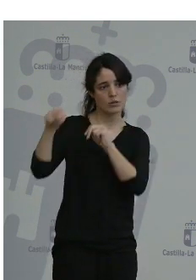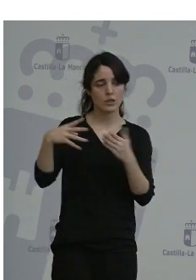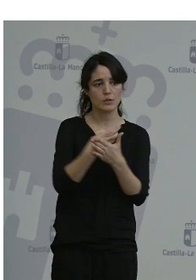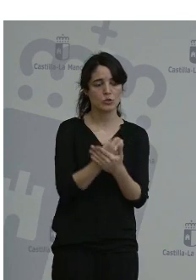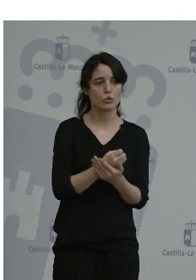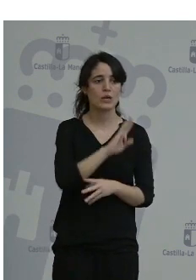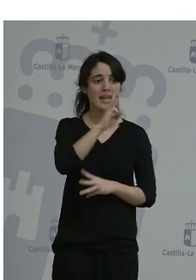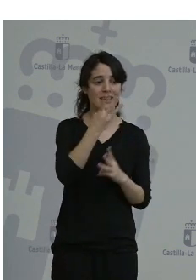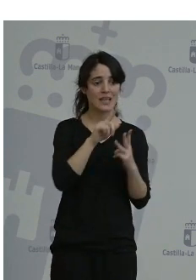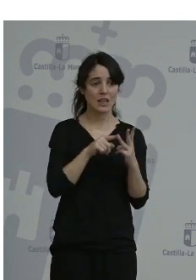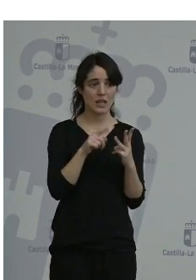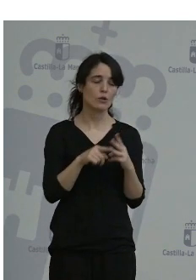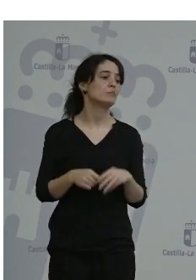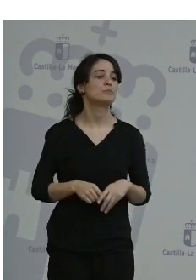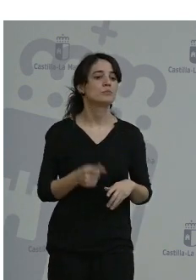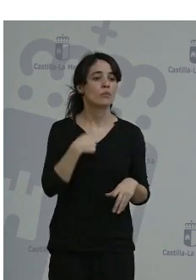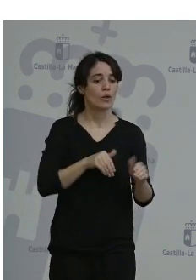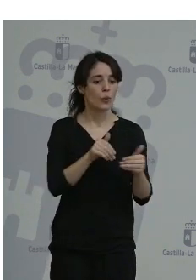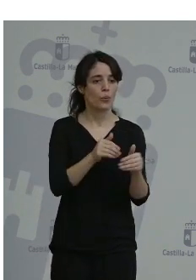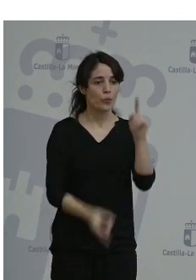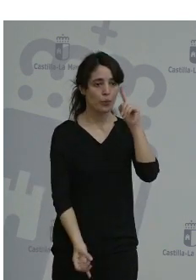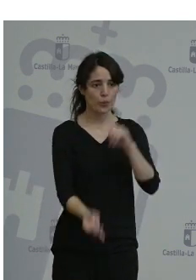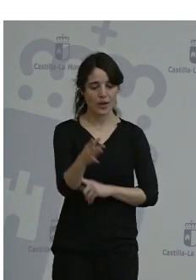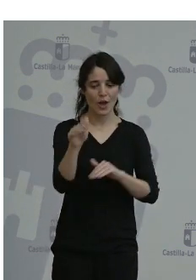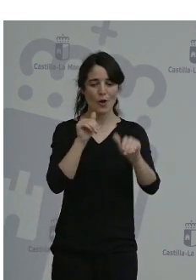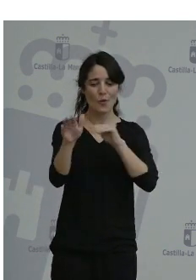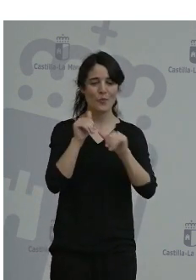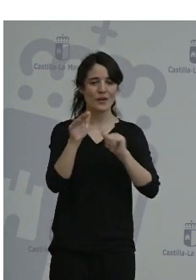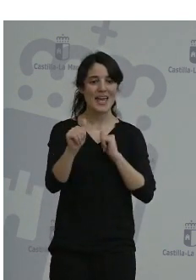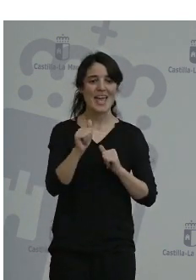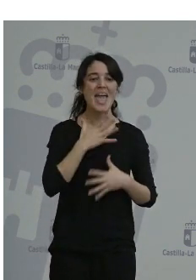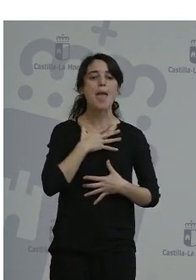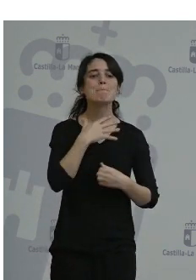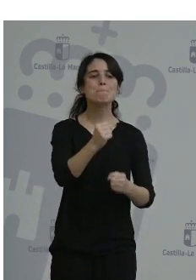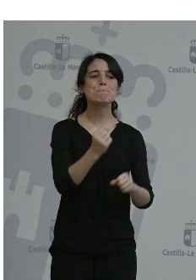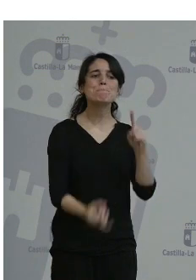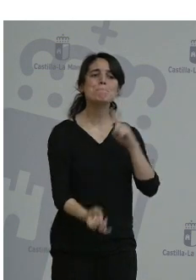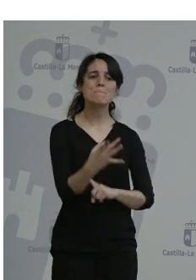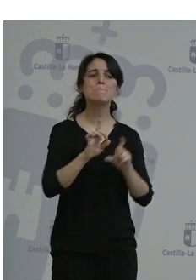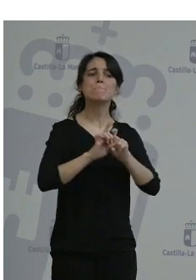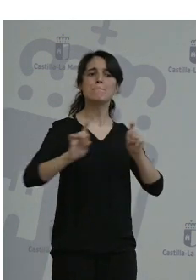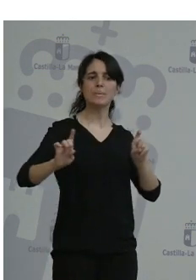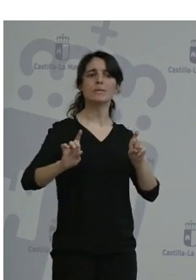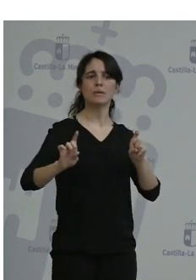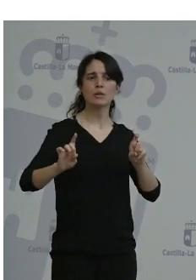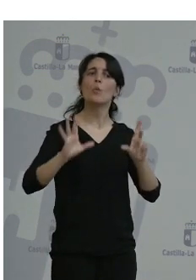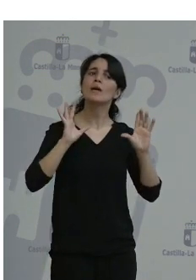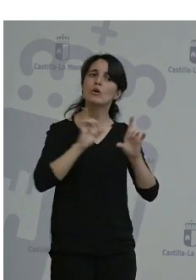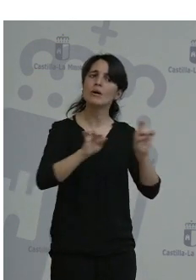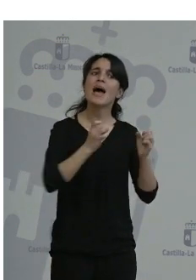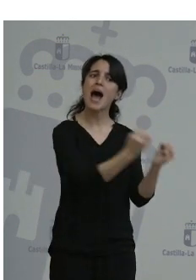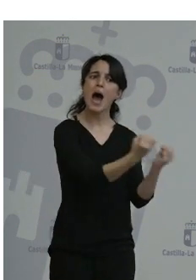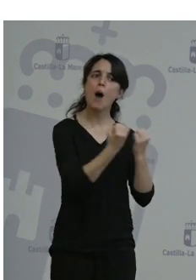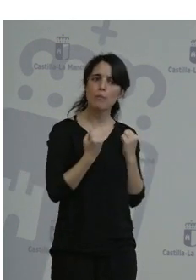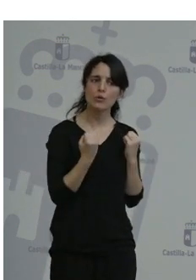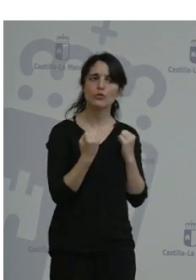Tercero, sacaremos una convocatoria de emprendimiento, pero una convocatoria de emprendimiento con apoyo específica